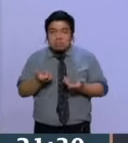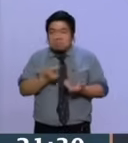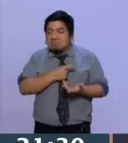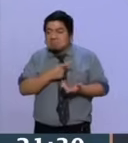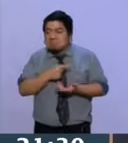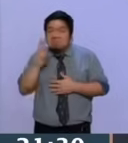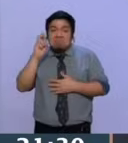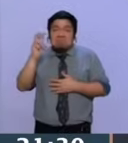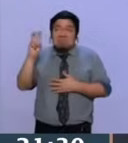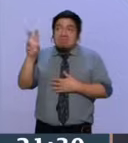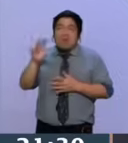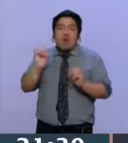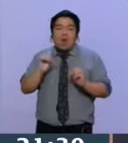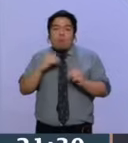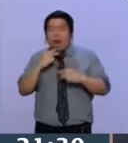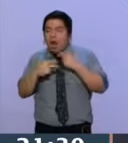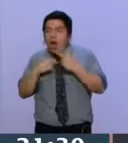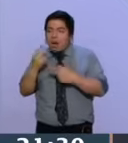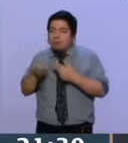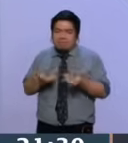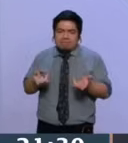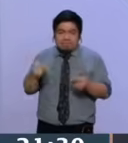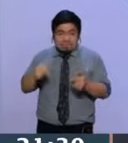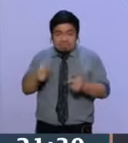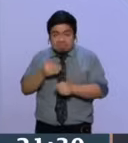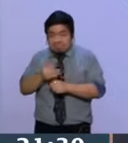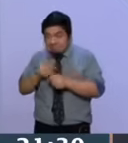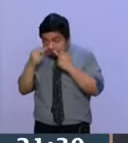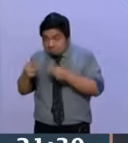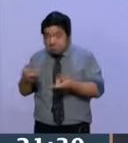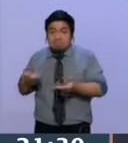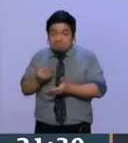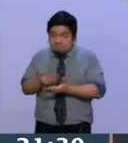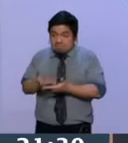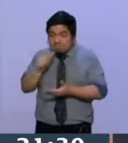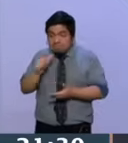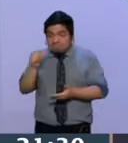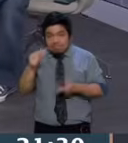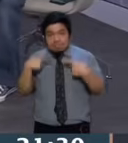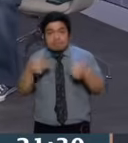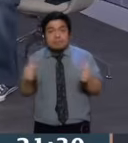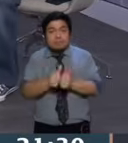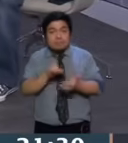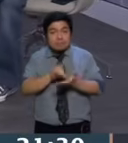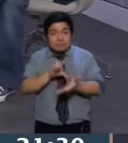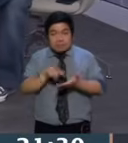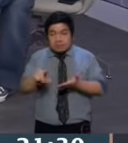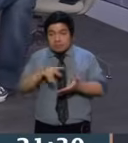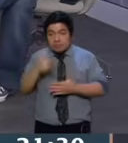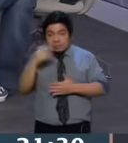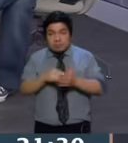dejan de ser palabrerías. Y pues eso es lo que queremos pues ver, ¿no? Ayer se habló de las personas con discapacidad. En